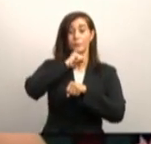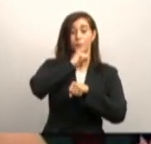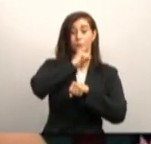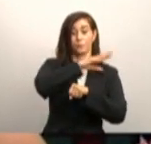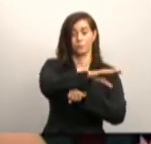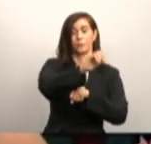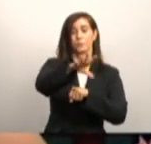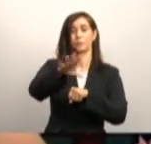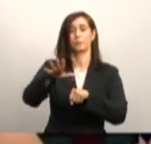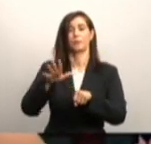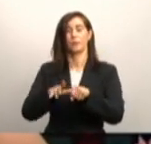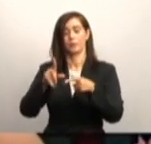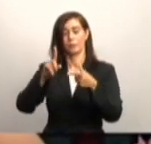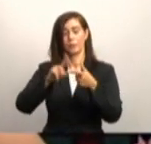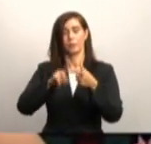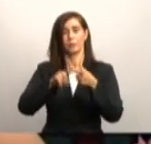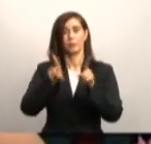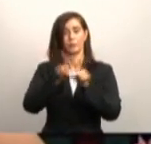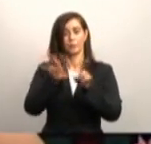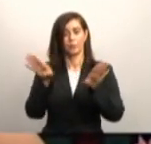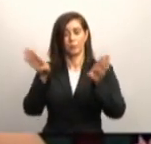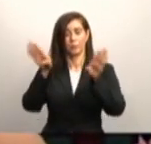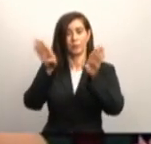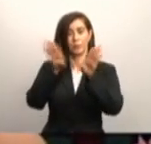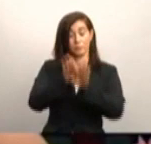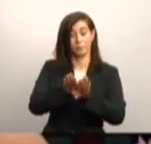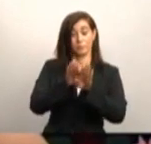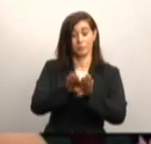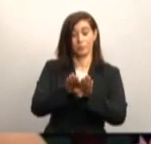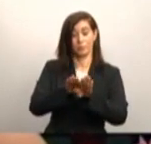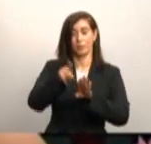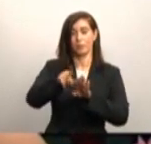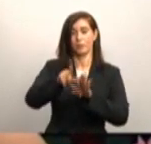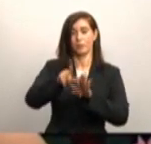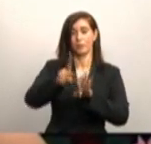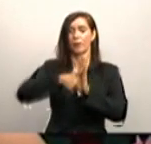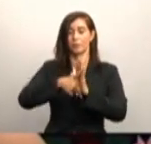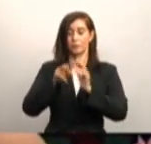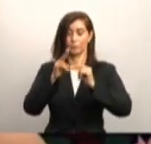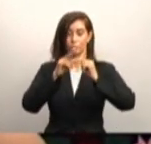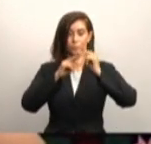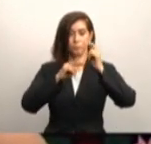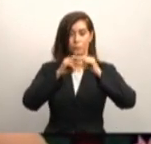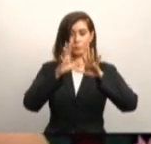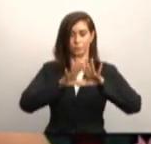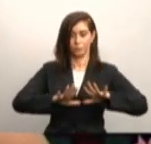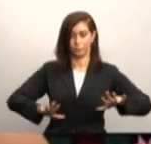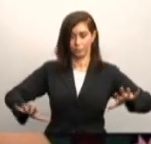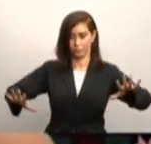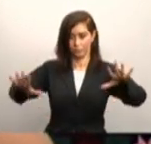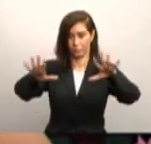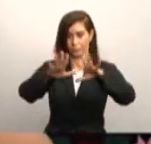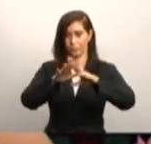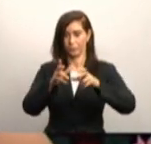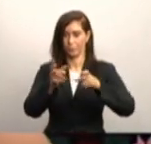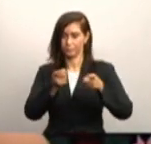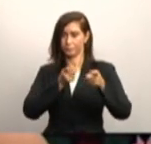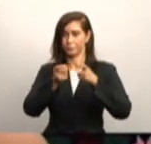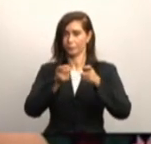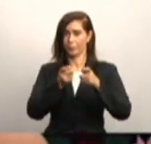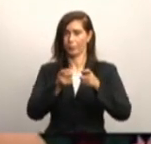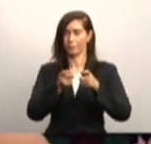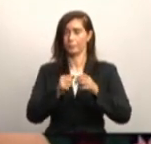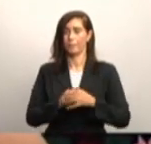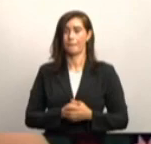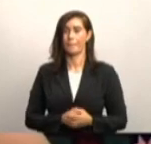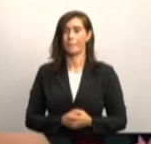que era el cierre técnico del vertedero y posteriormente la construcción de un relleno sanitario. Usted, que es parte de la